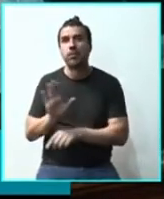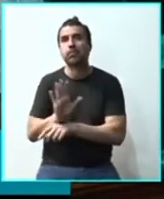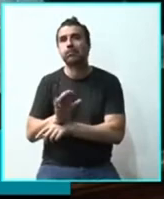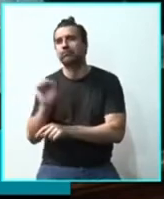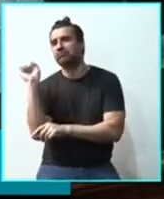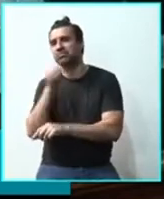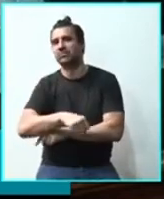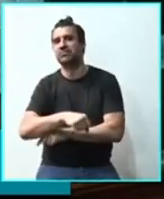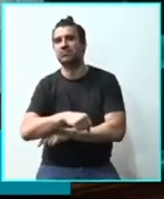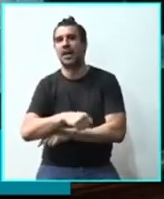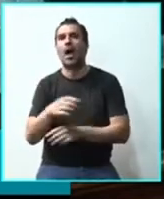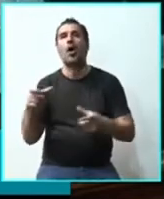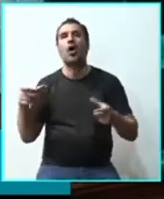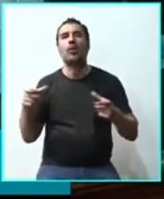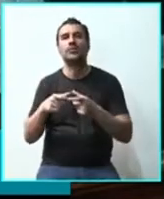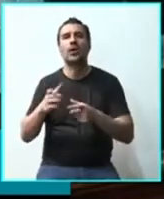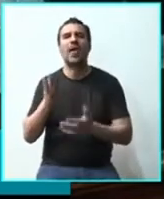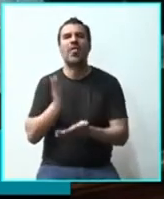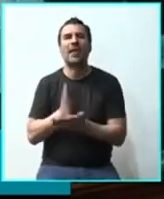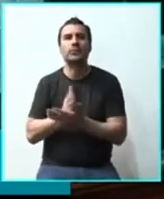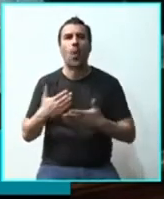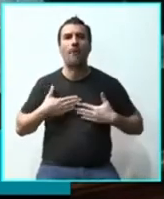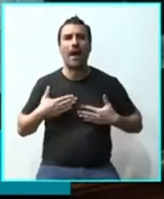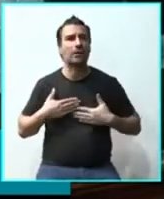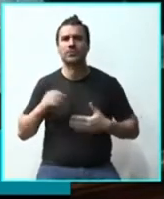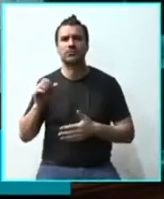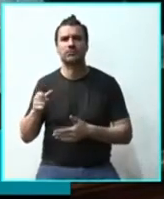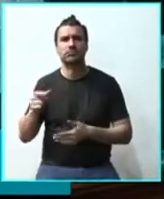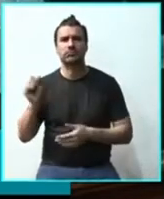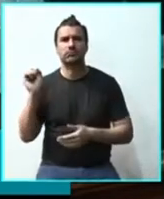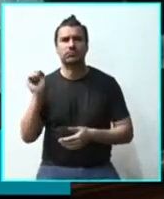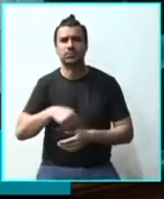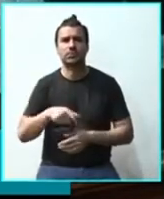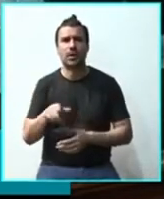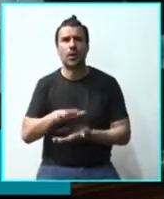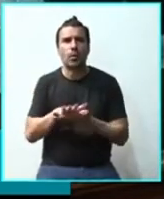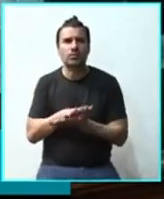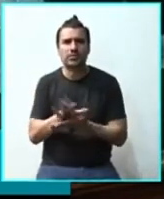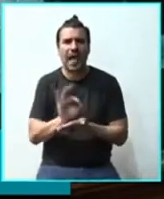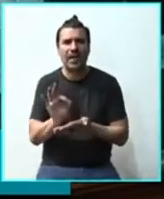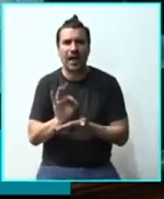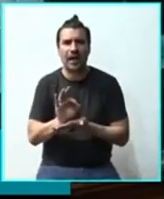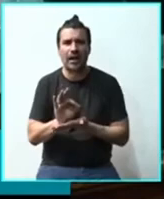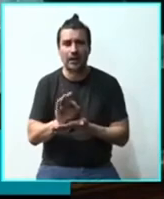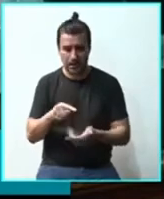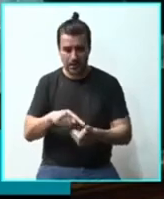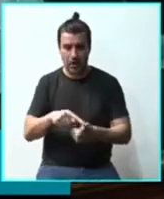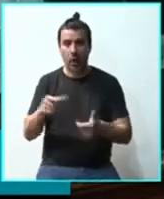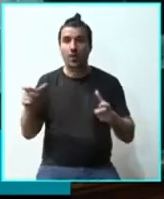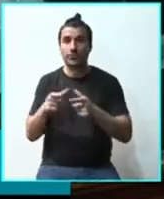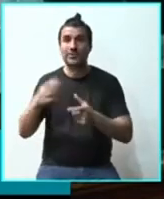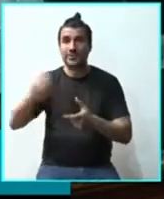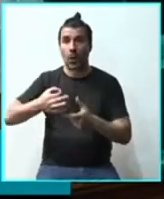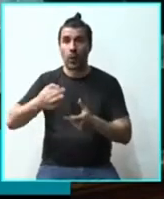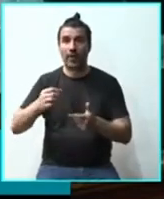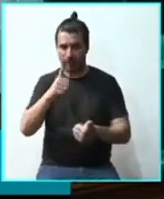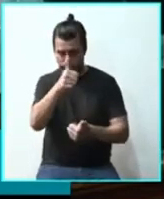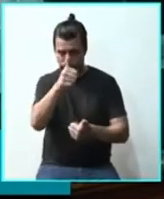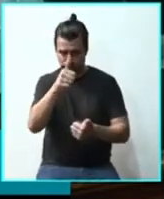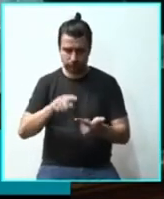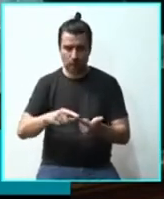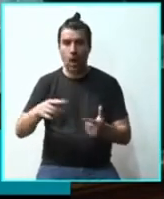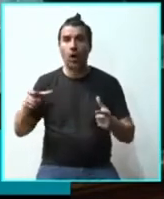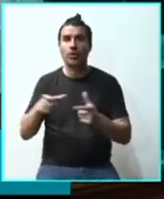de Derechos Humanos, ámbito esencial para analizar estas cuestiones. ¿Lo ve seguridad? Nos parece bien. ¿Lo ve justicia? Nos parece